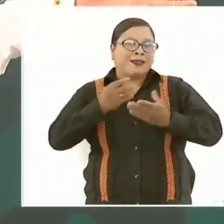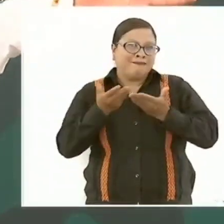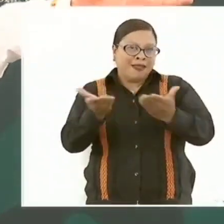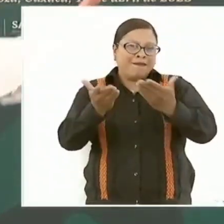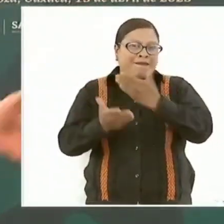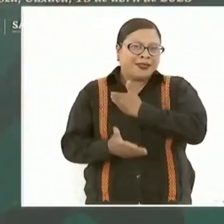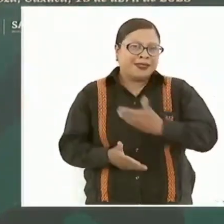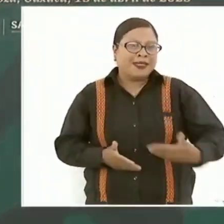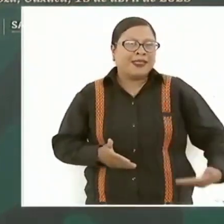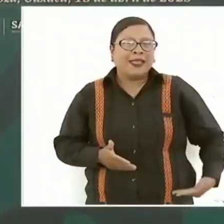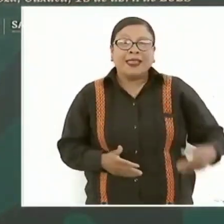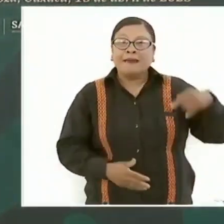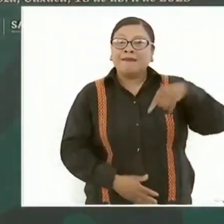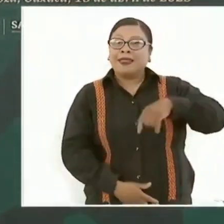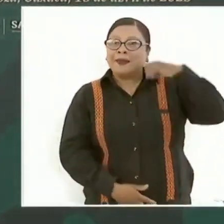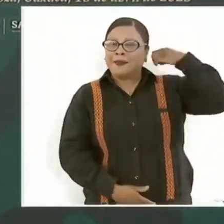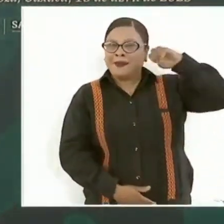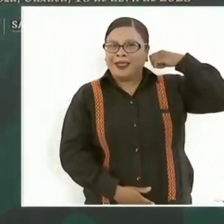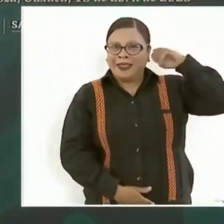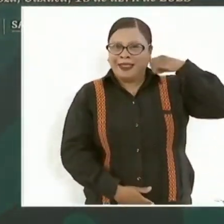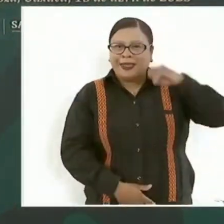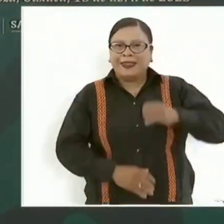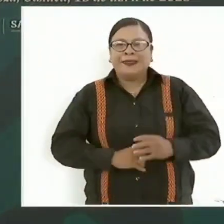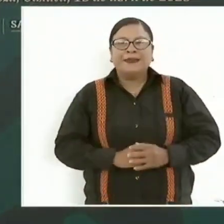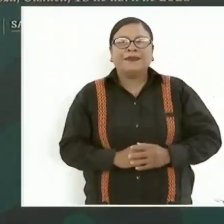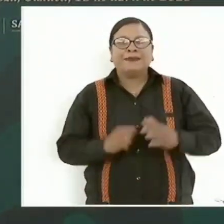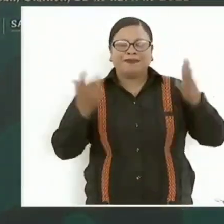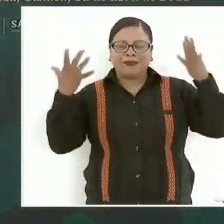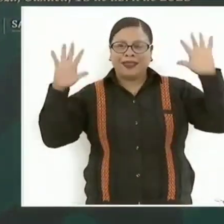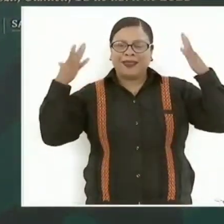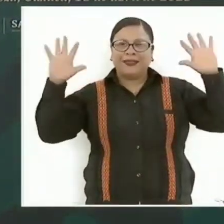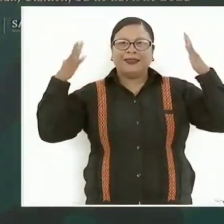presidente, a Oaxaca.